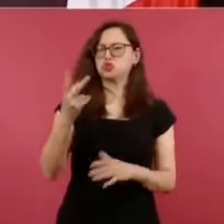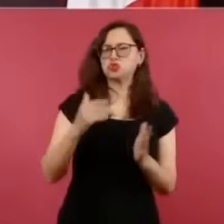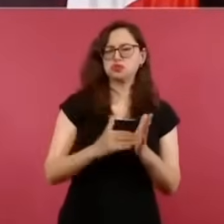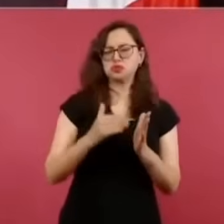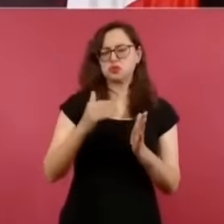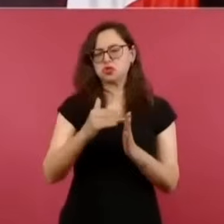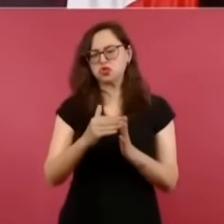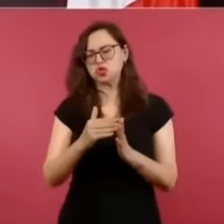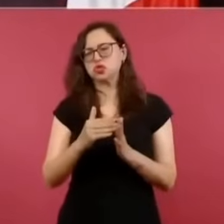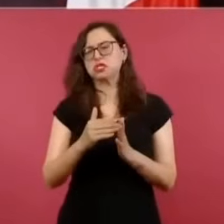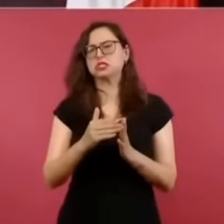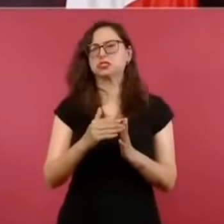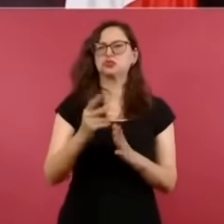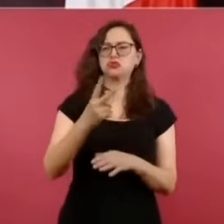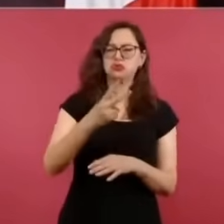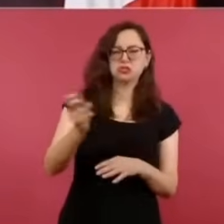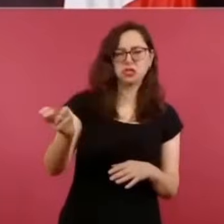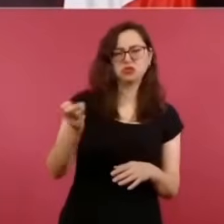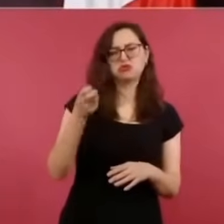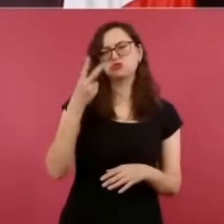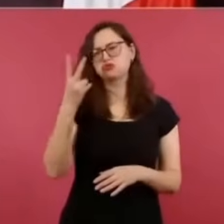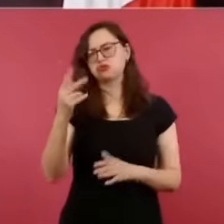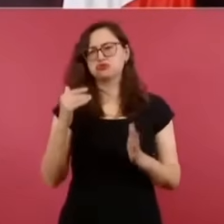2.500.000 barriles.